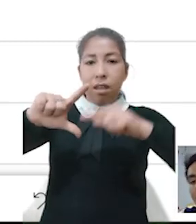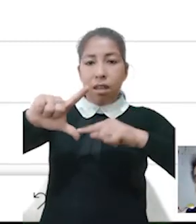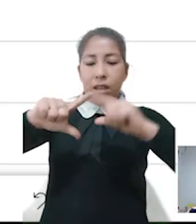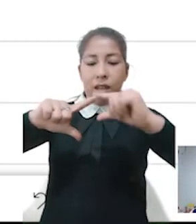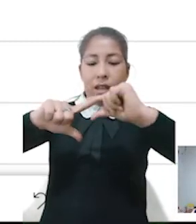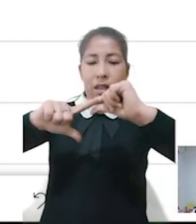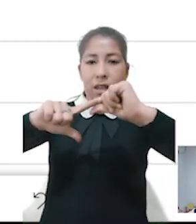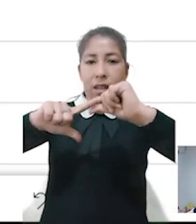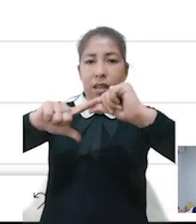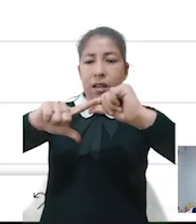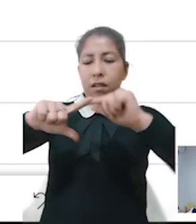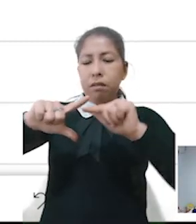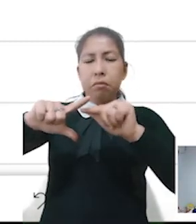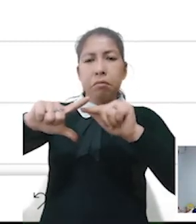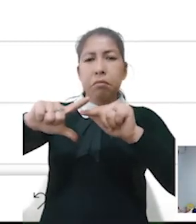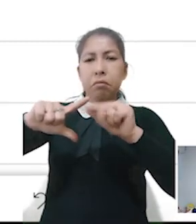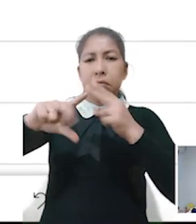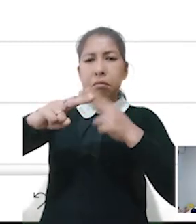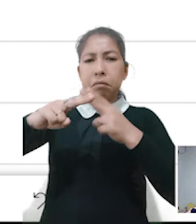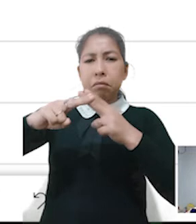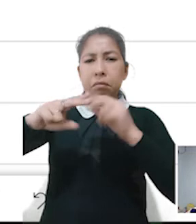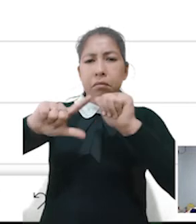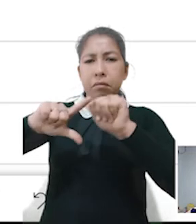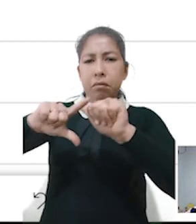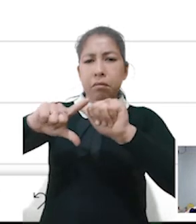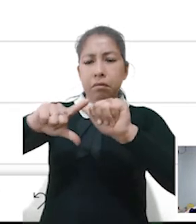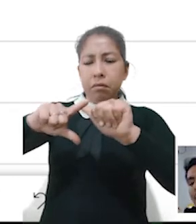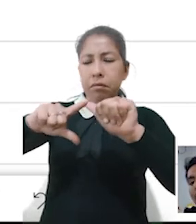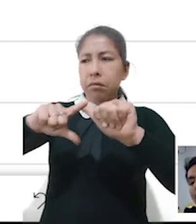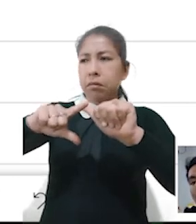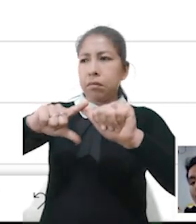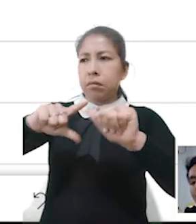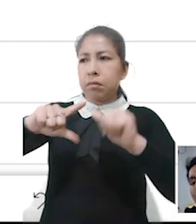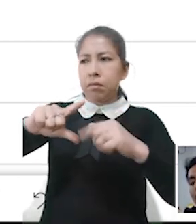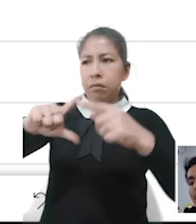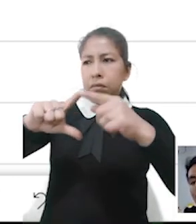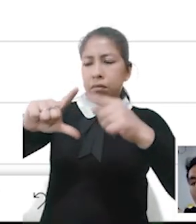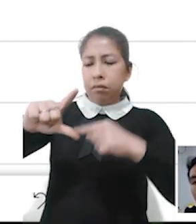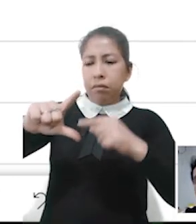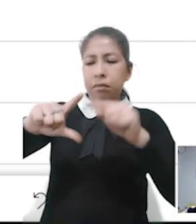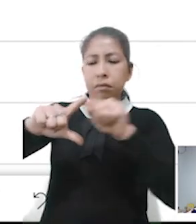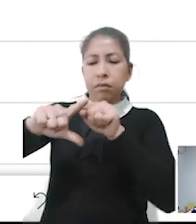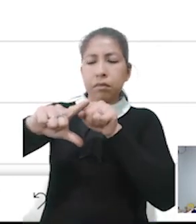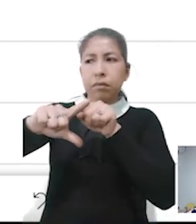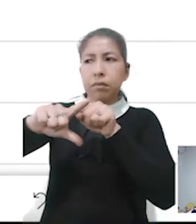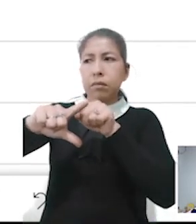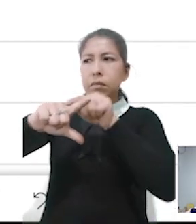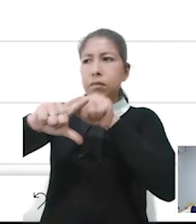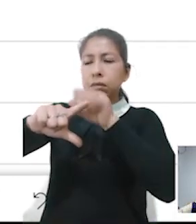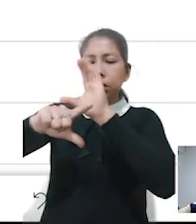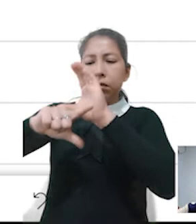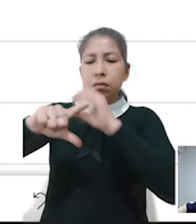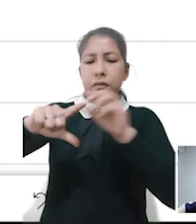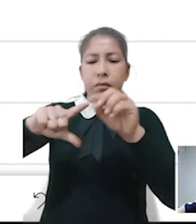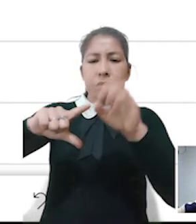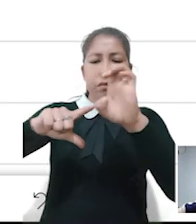letra alfa al ángulo agudo que vamos a buscar en el triángulo CDE. Entonces voy a trabajar